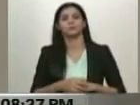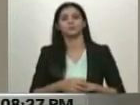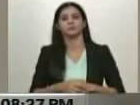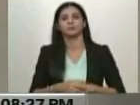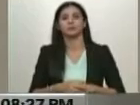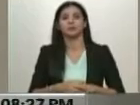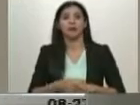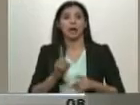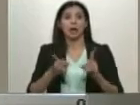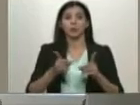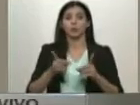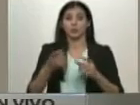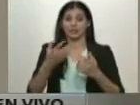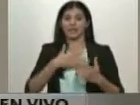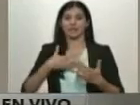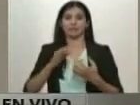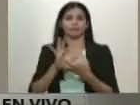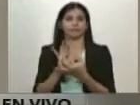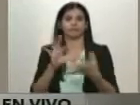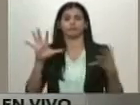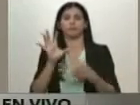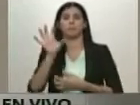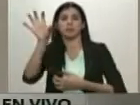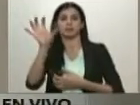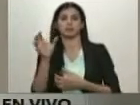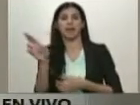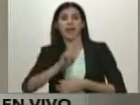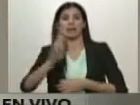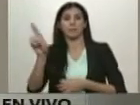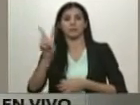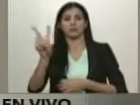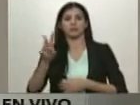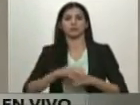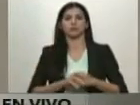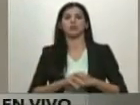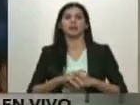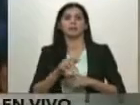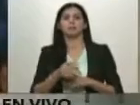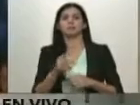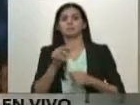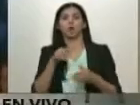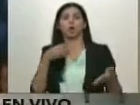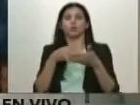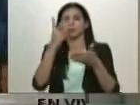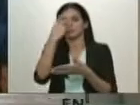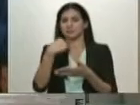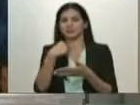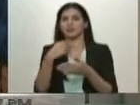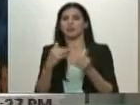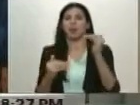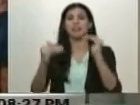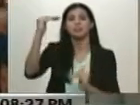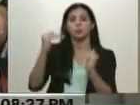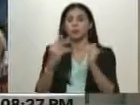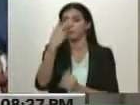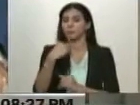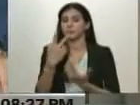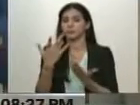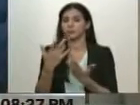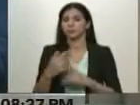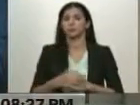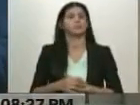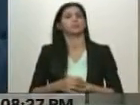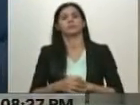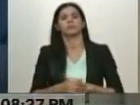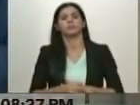amenazaba con desintegrar la República y contra la miseria, la desigualdad y la pobreza. Y de aquí surgió